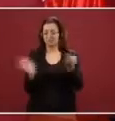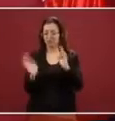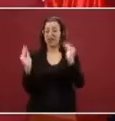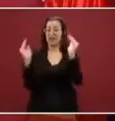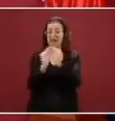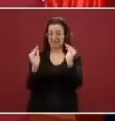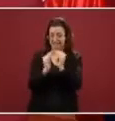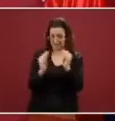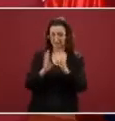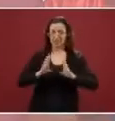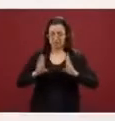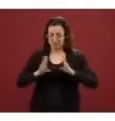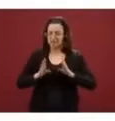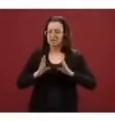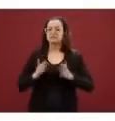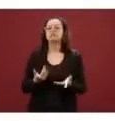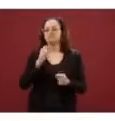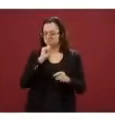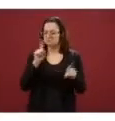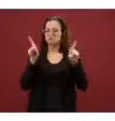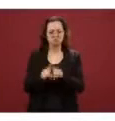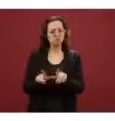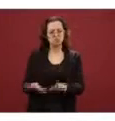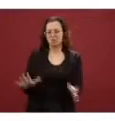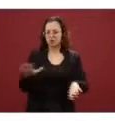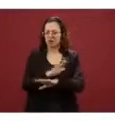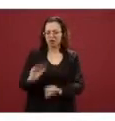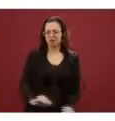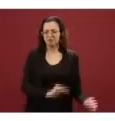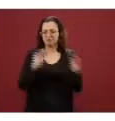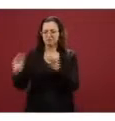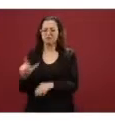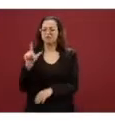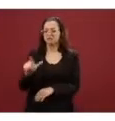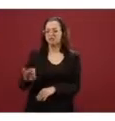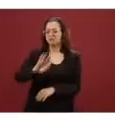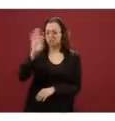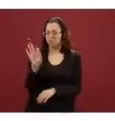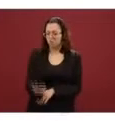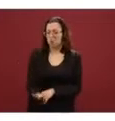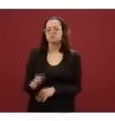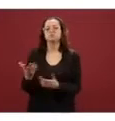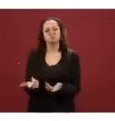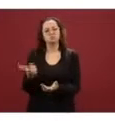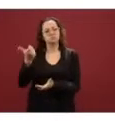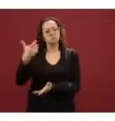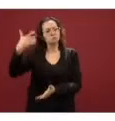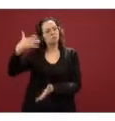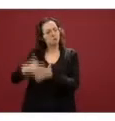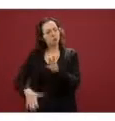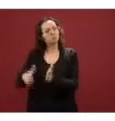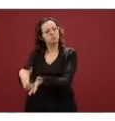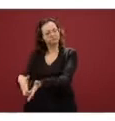avanzan de manera sobresaliente también al 17%, con un gasto financiero bajo dentro del techo financiero que tenemos, y es